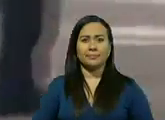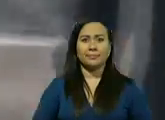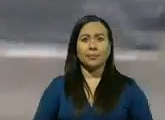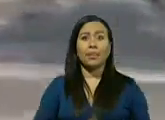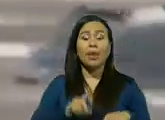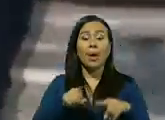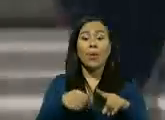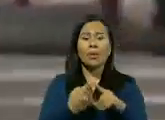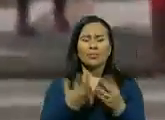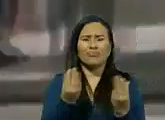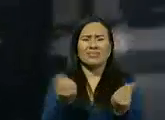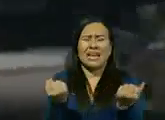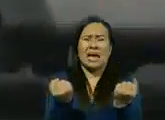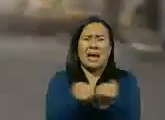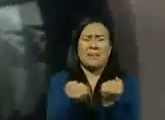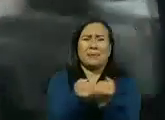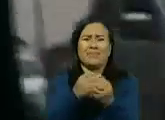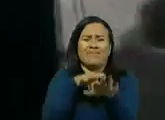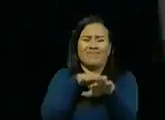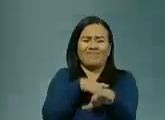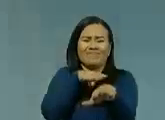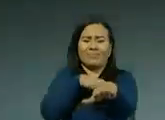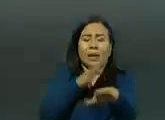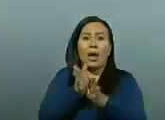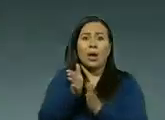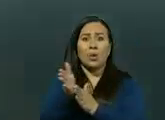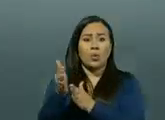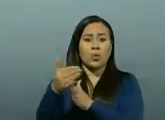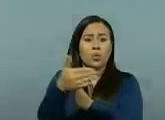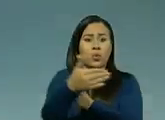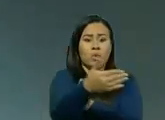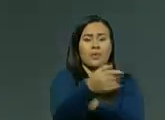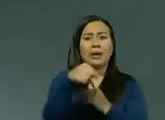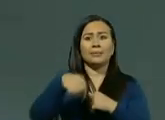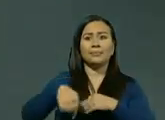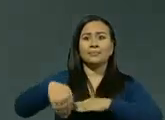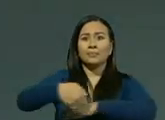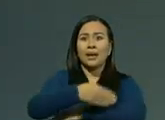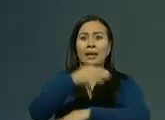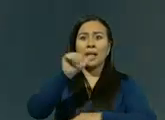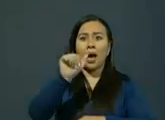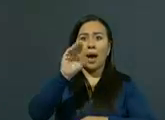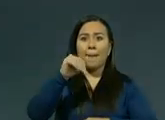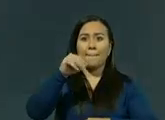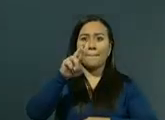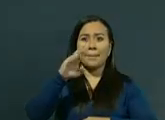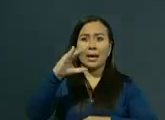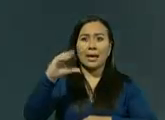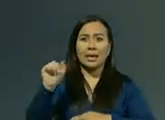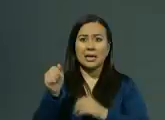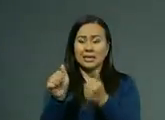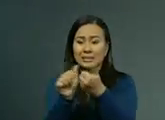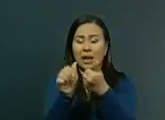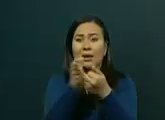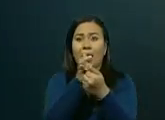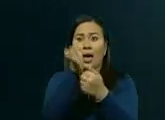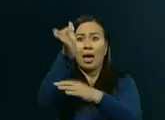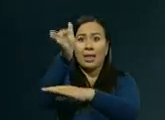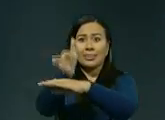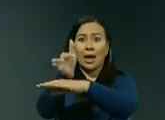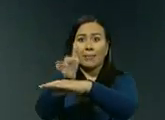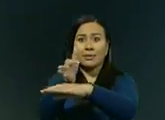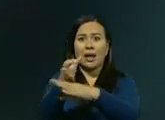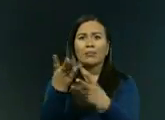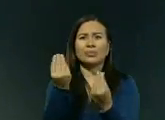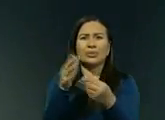De pronto el tráfico vehicular en la curva que conecta a la Avenida de las Américas con la terminal terrestre de Guayaquil